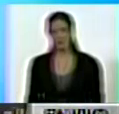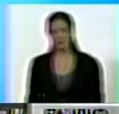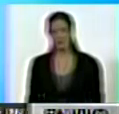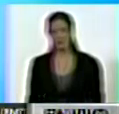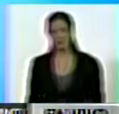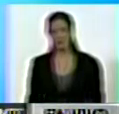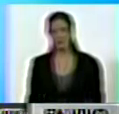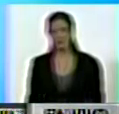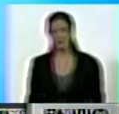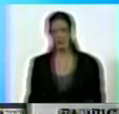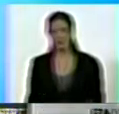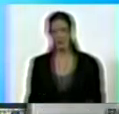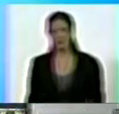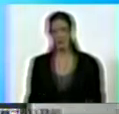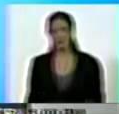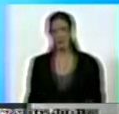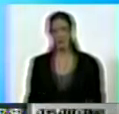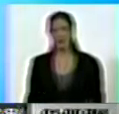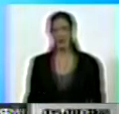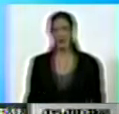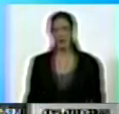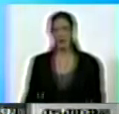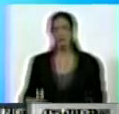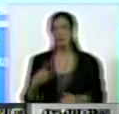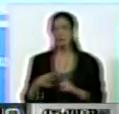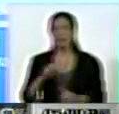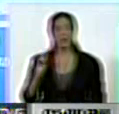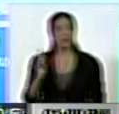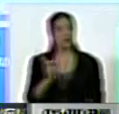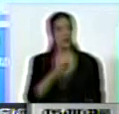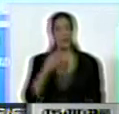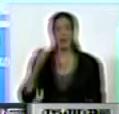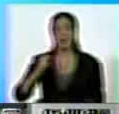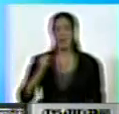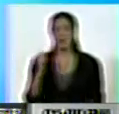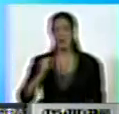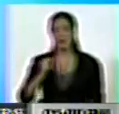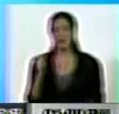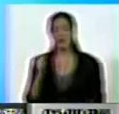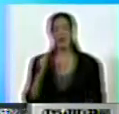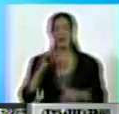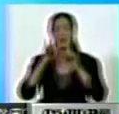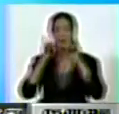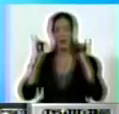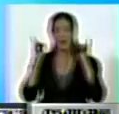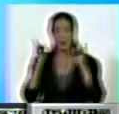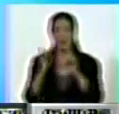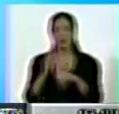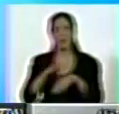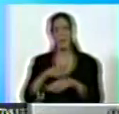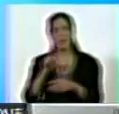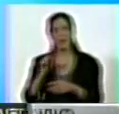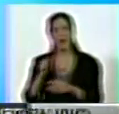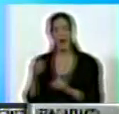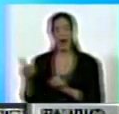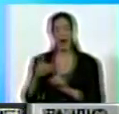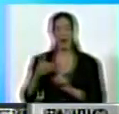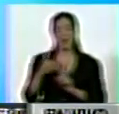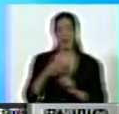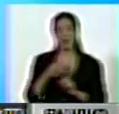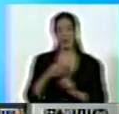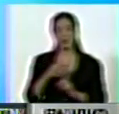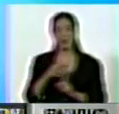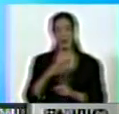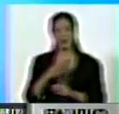Cursa también ante las entidades policiales una denuncia por acoso sexual ante las